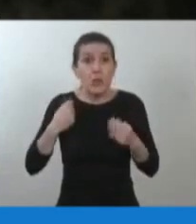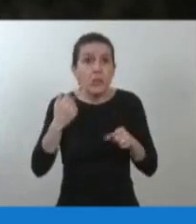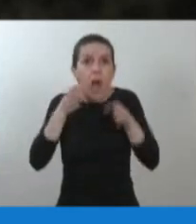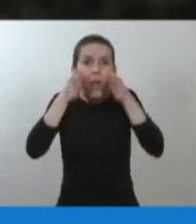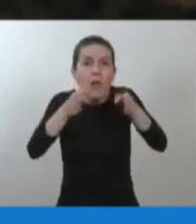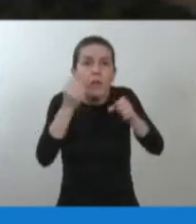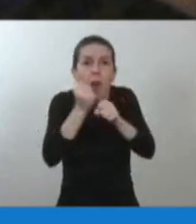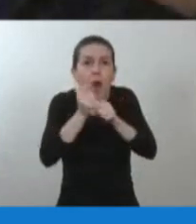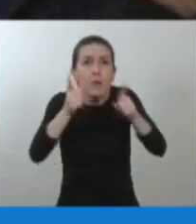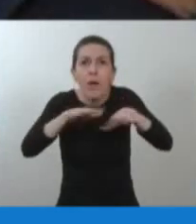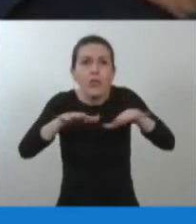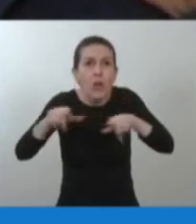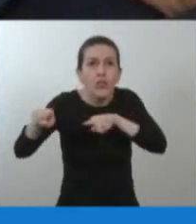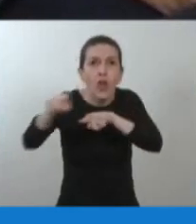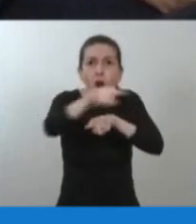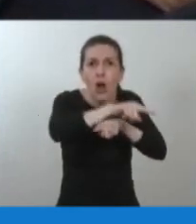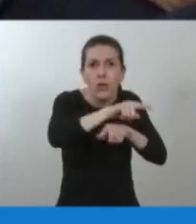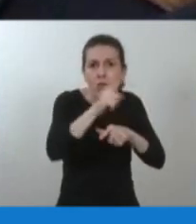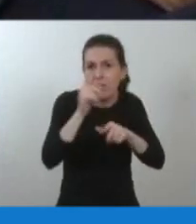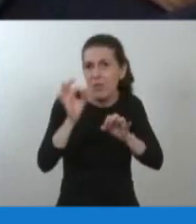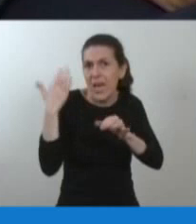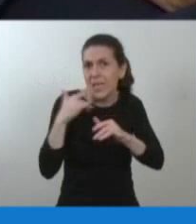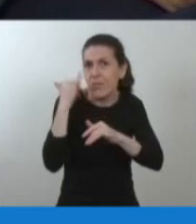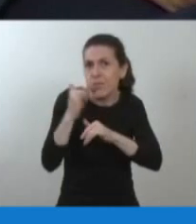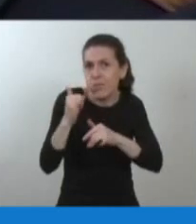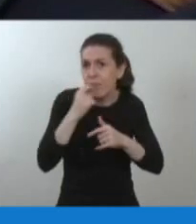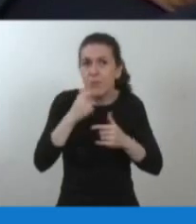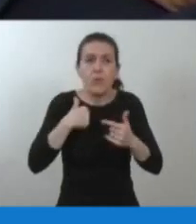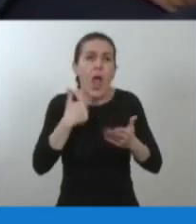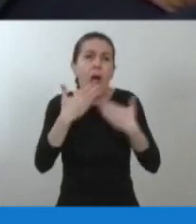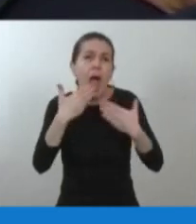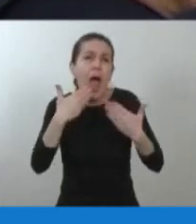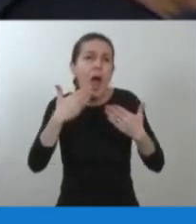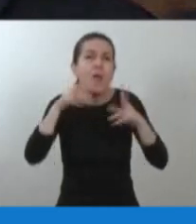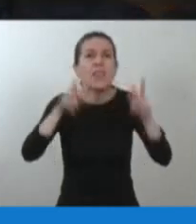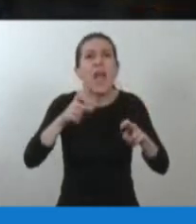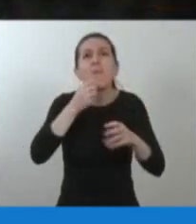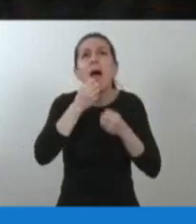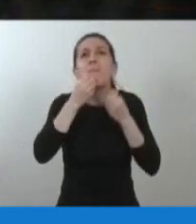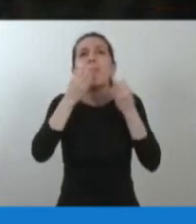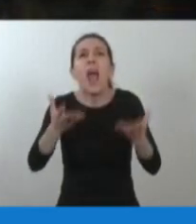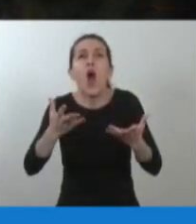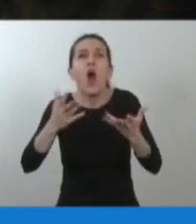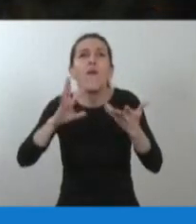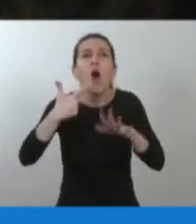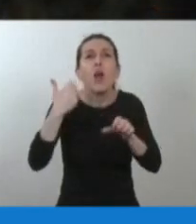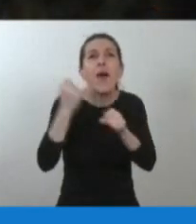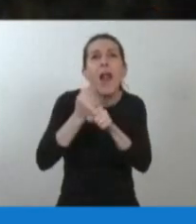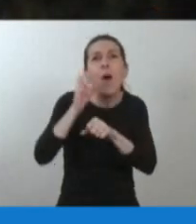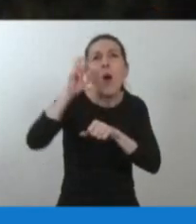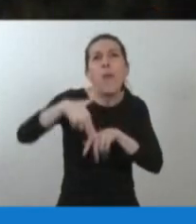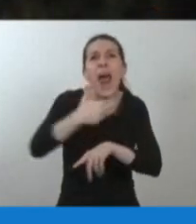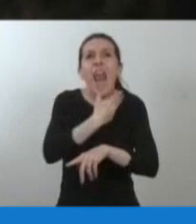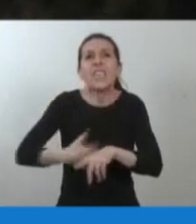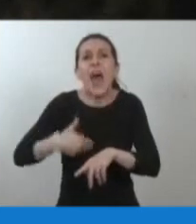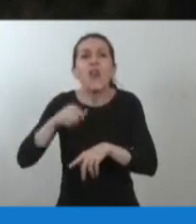eso trabajando en todo eso cuando uno habla de mejorar la fundición las condiciones el funcionamiento del